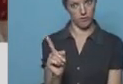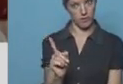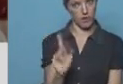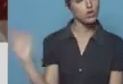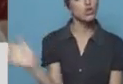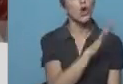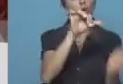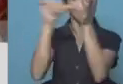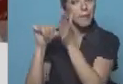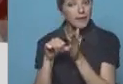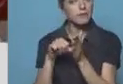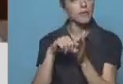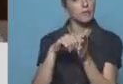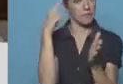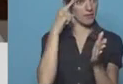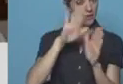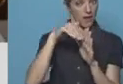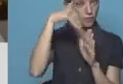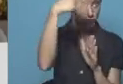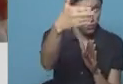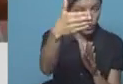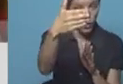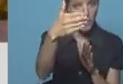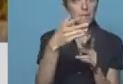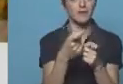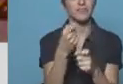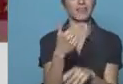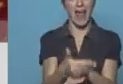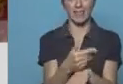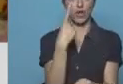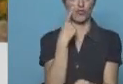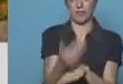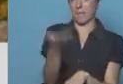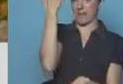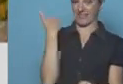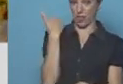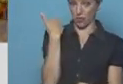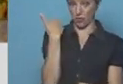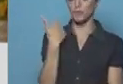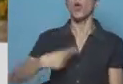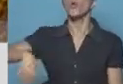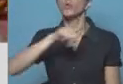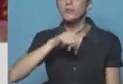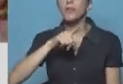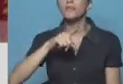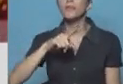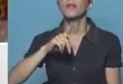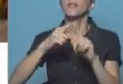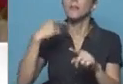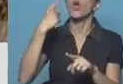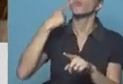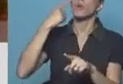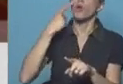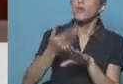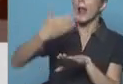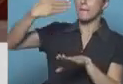no pueda tener futuro si no sabe lo que le pasó. Uno de ustedes sabe, puede tener futuro si no sabe cómo estuvo antes.